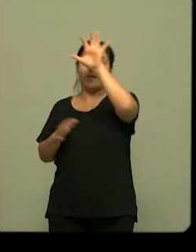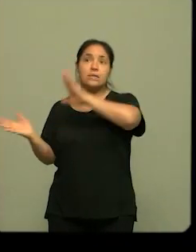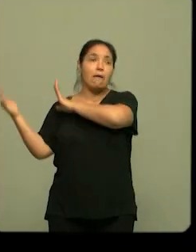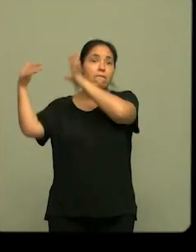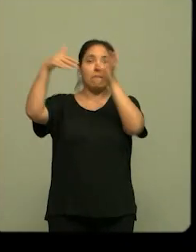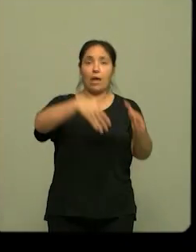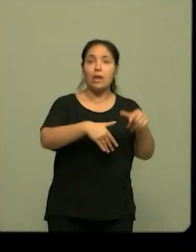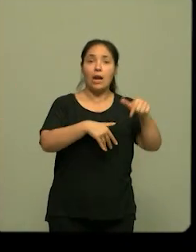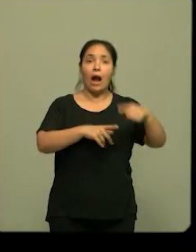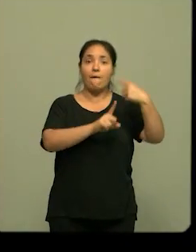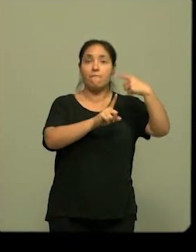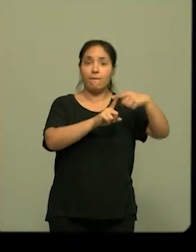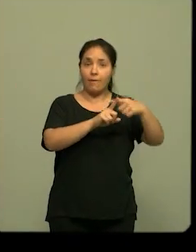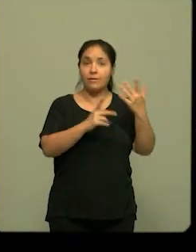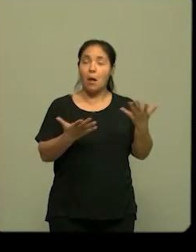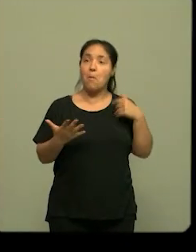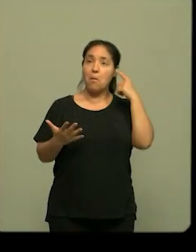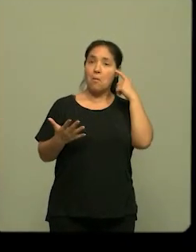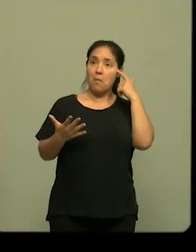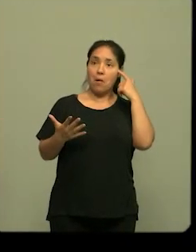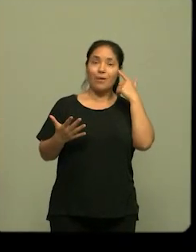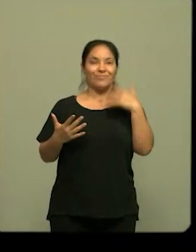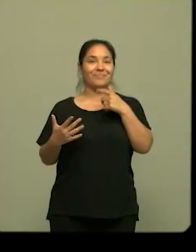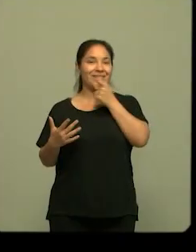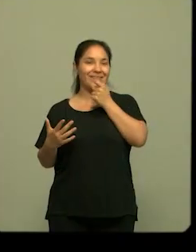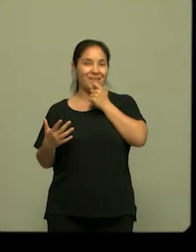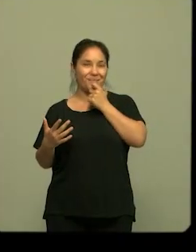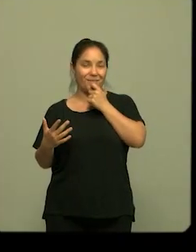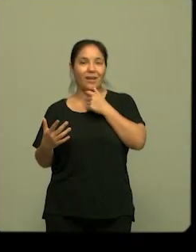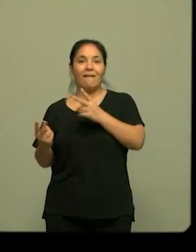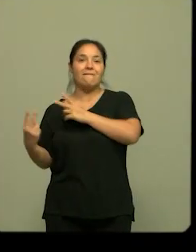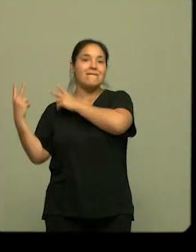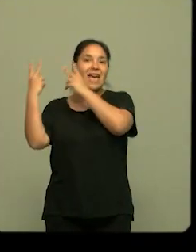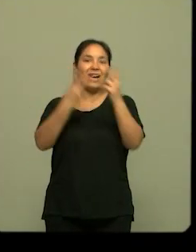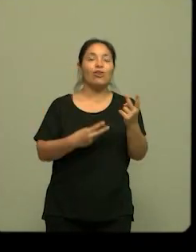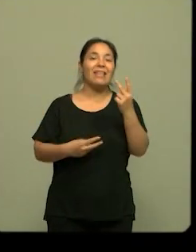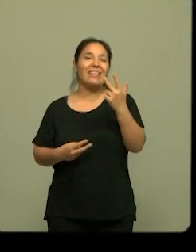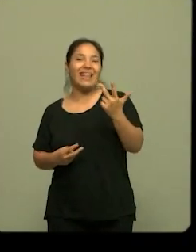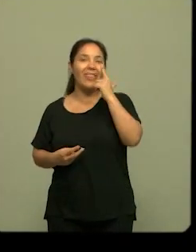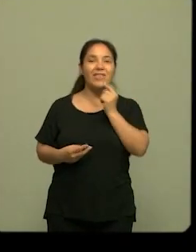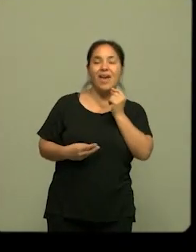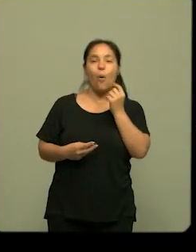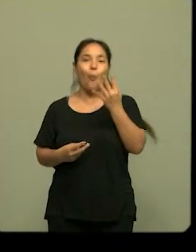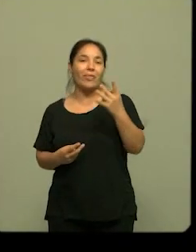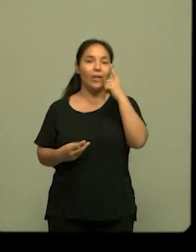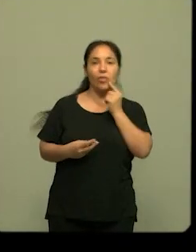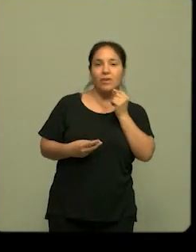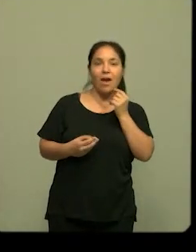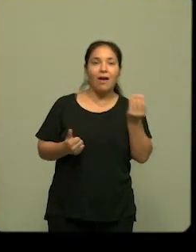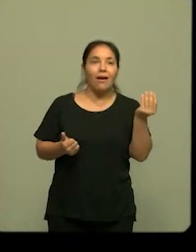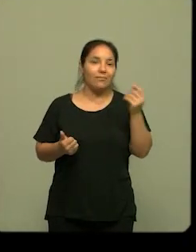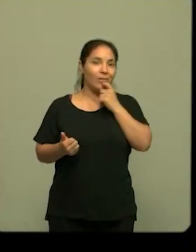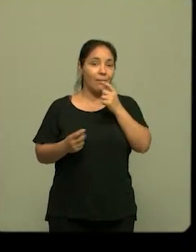estos eventos a Mendoza, que uno dice, me pego una escapadita, pero esa escapadita significa quizás 3, 4 días. Con rafting, con visita a